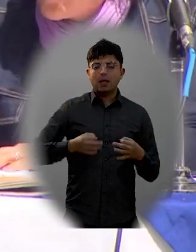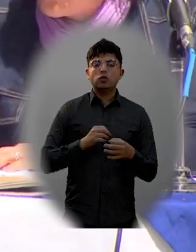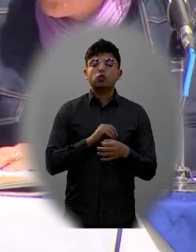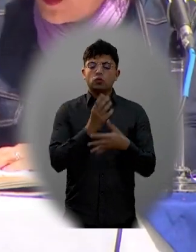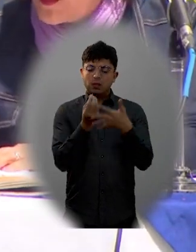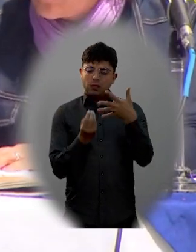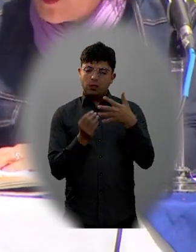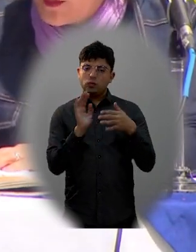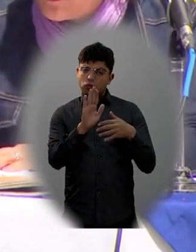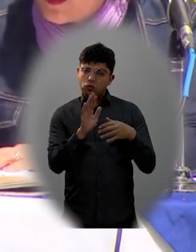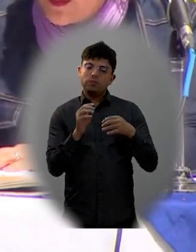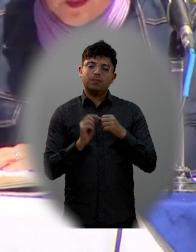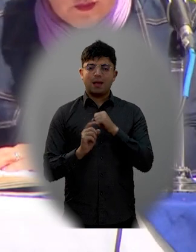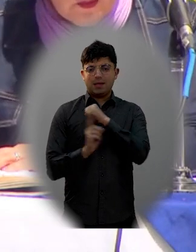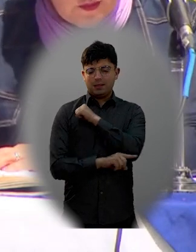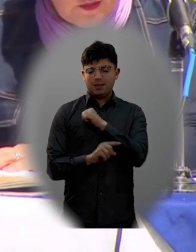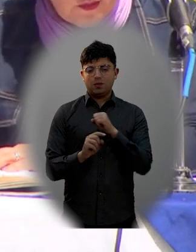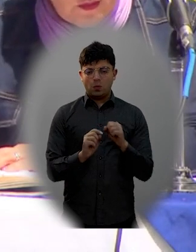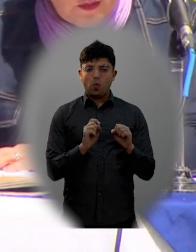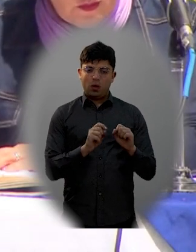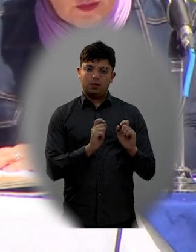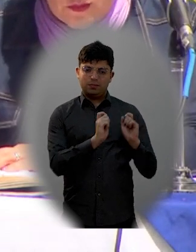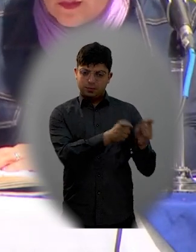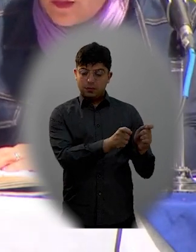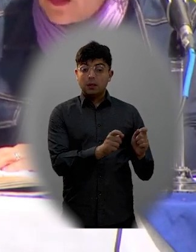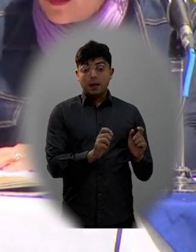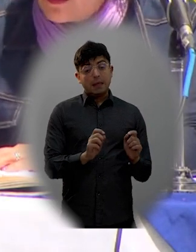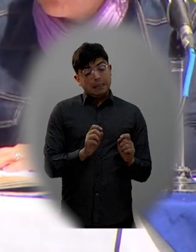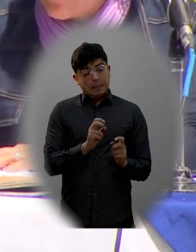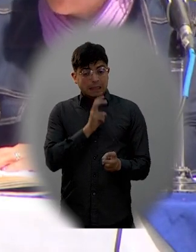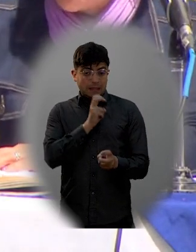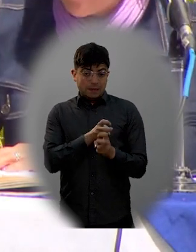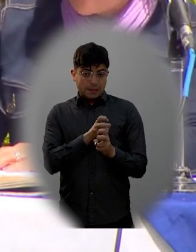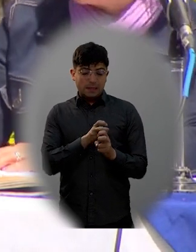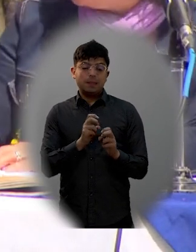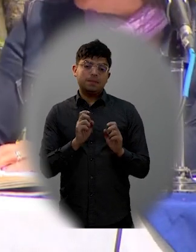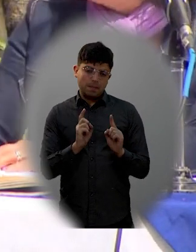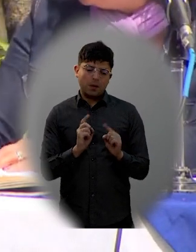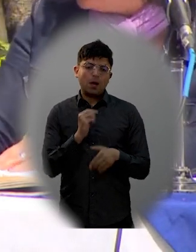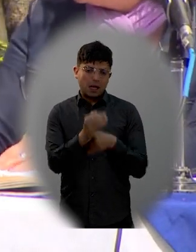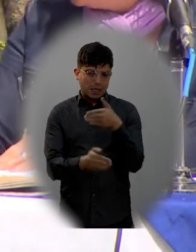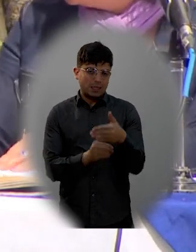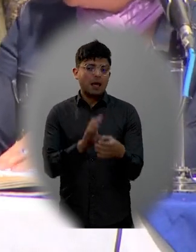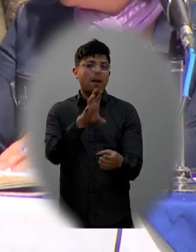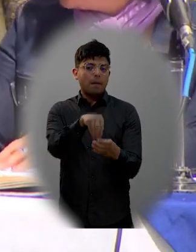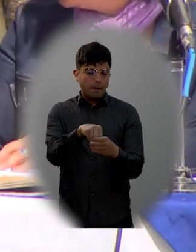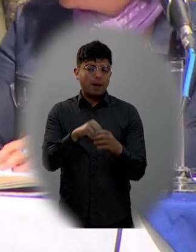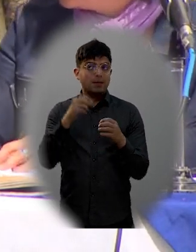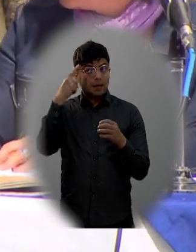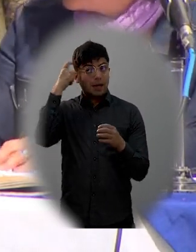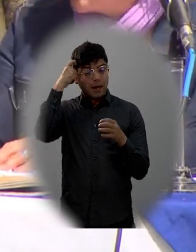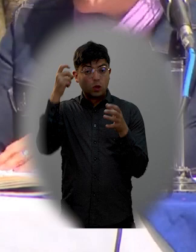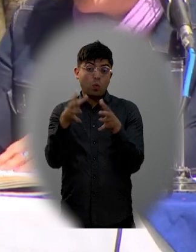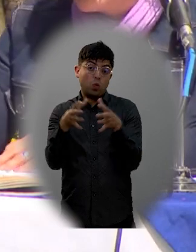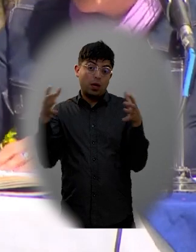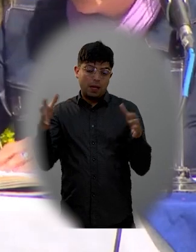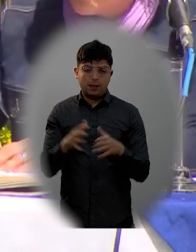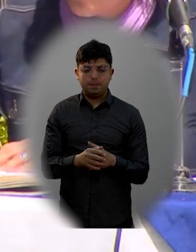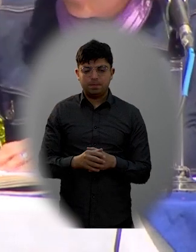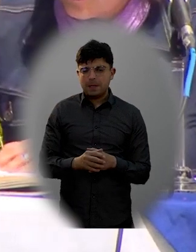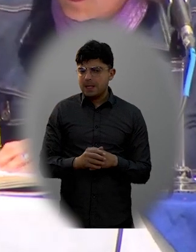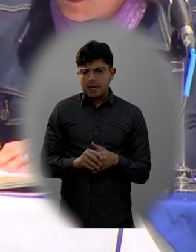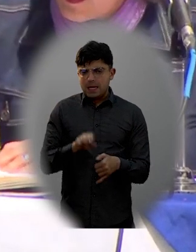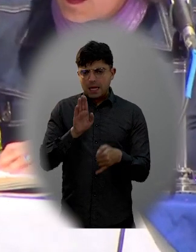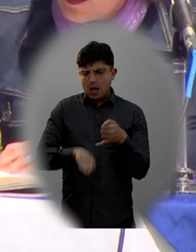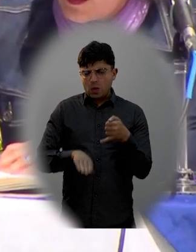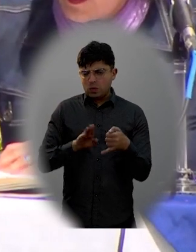de sanciones que pueden llegar a imponerse. Y eso es un poco difícil, pero hace parte, digamos, como del gran reto. Y finalmente, pues creo que